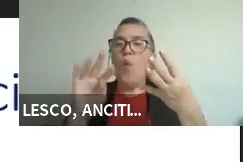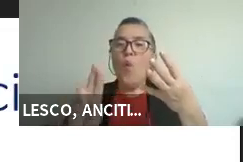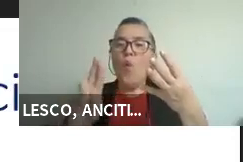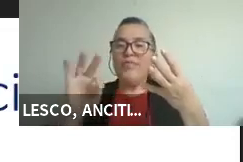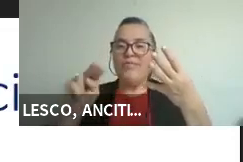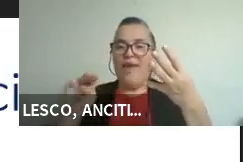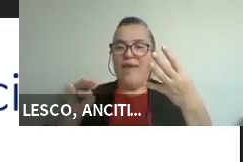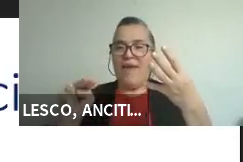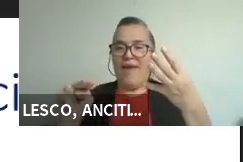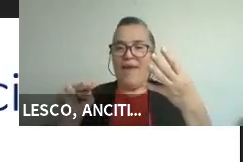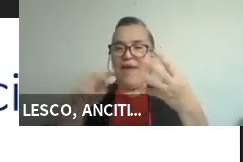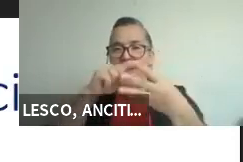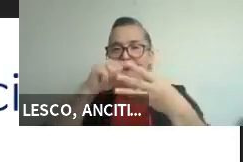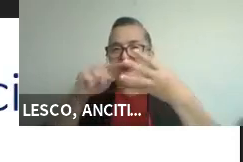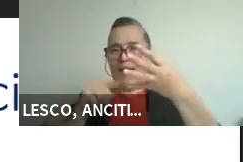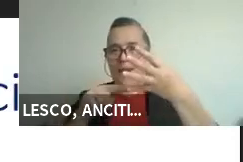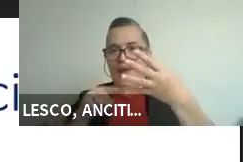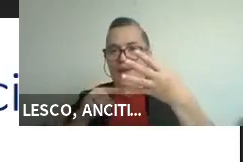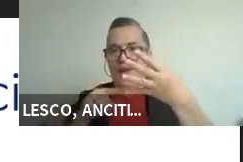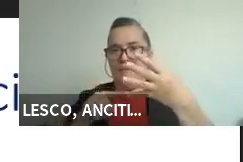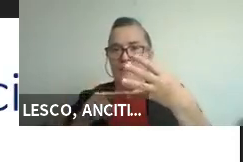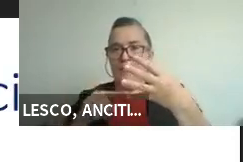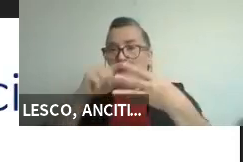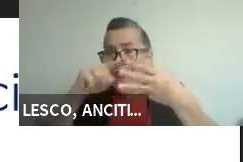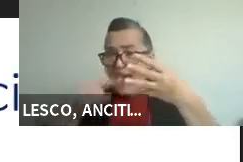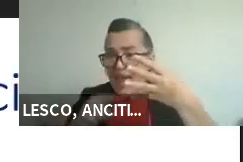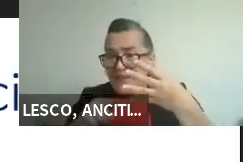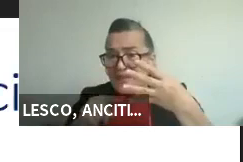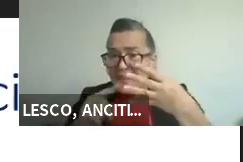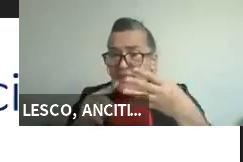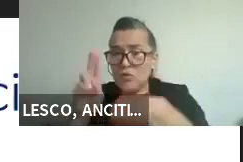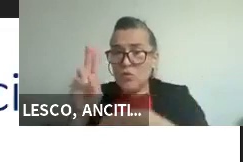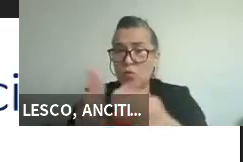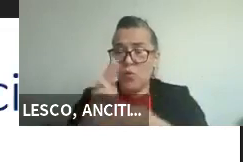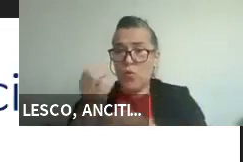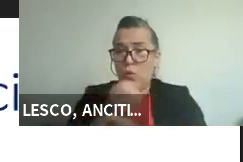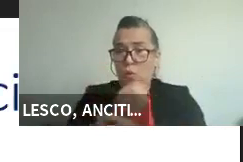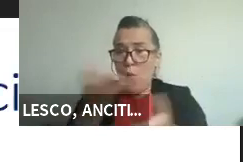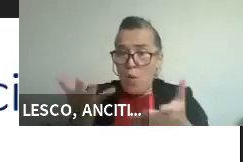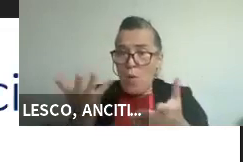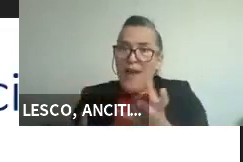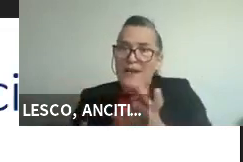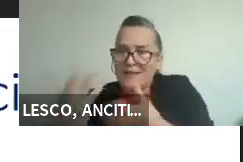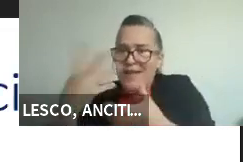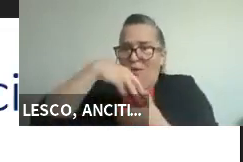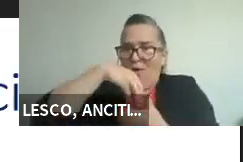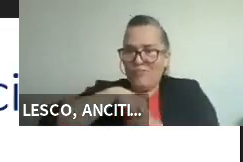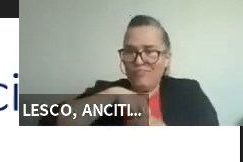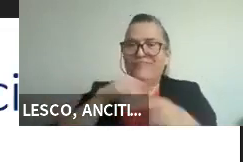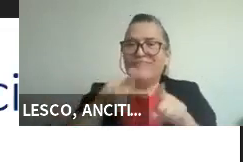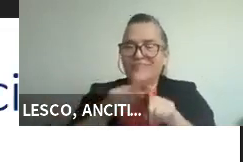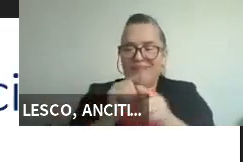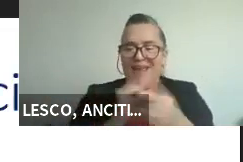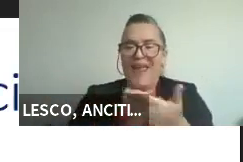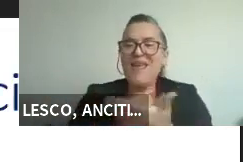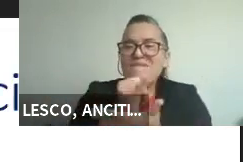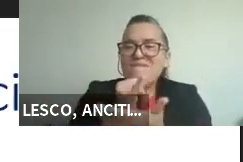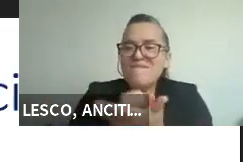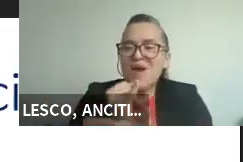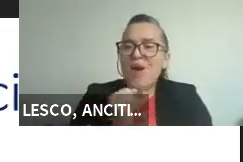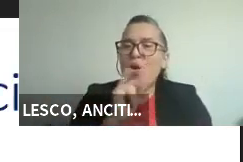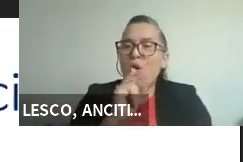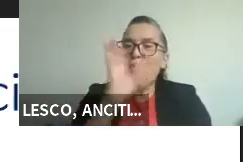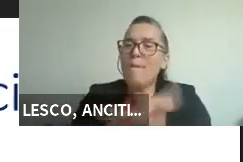técnica nacional más recientemente todas estas universidades públicas incorporaron también la investigación como un componente